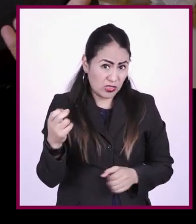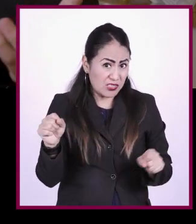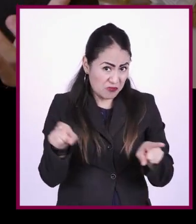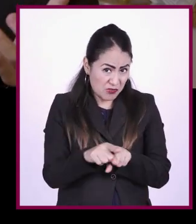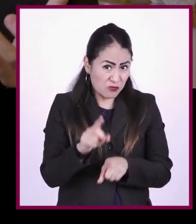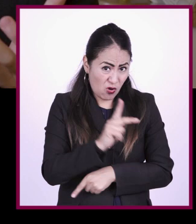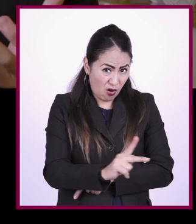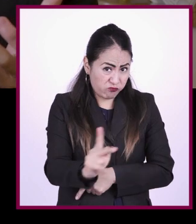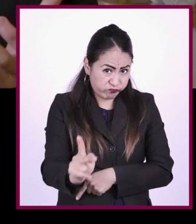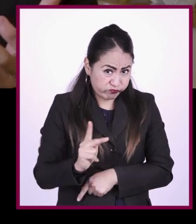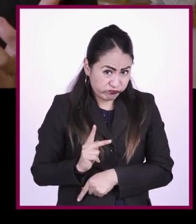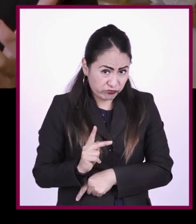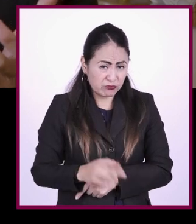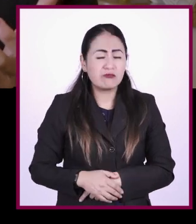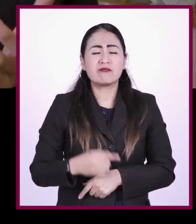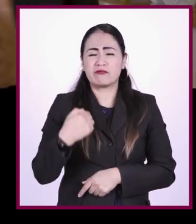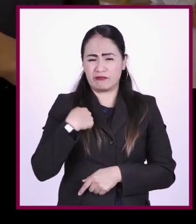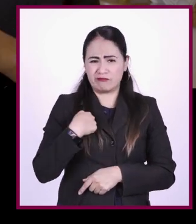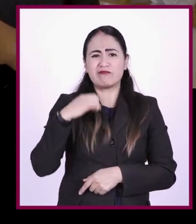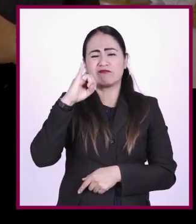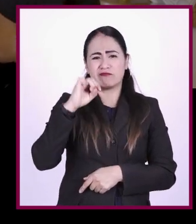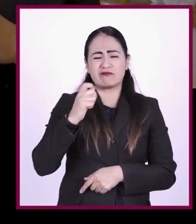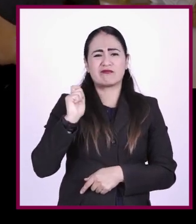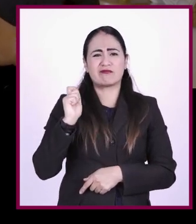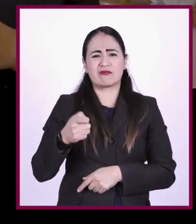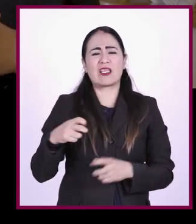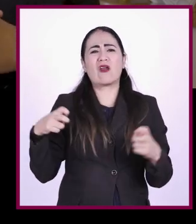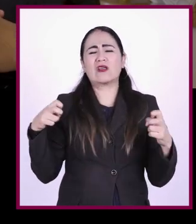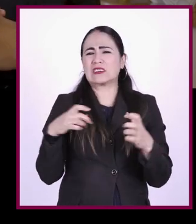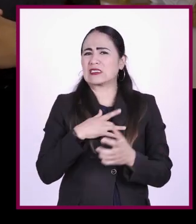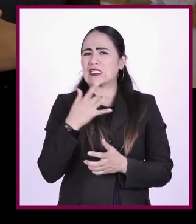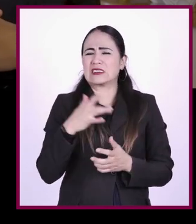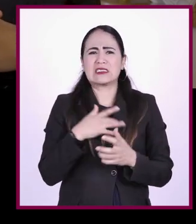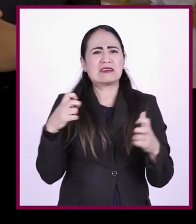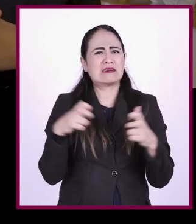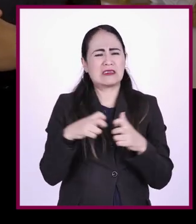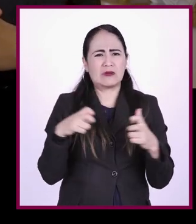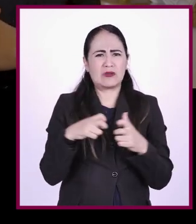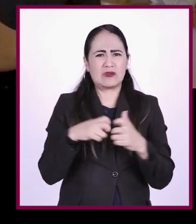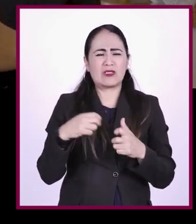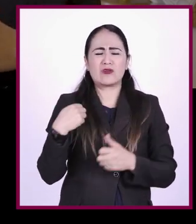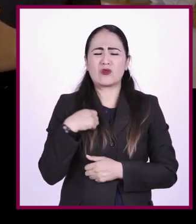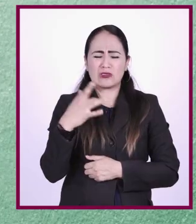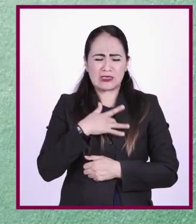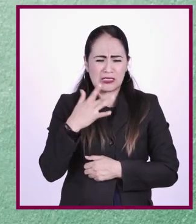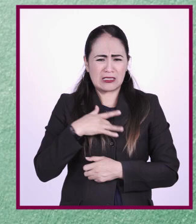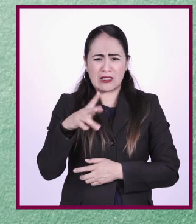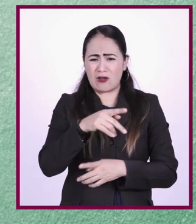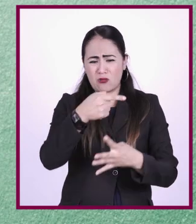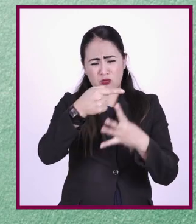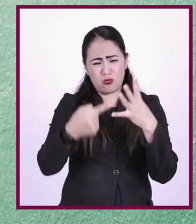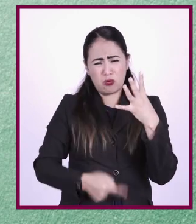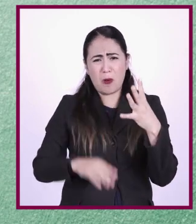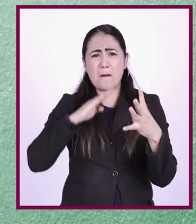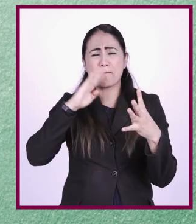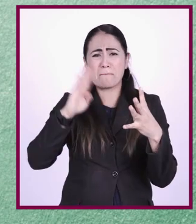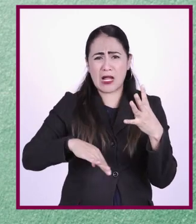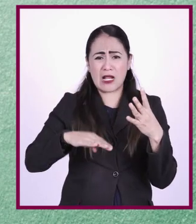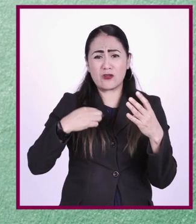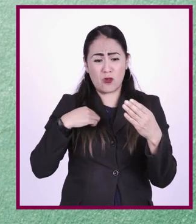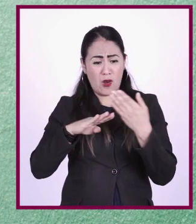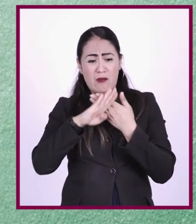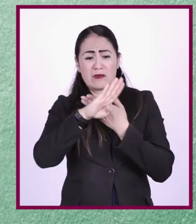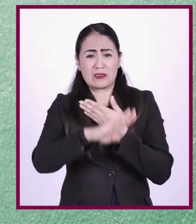les pasa lo mismo? Sí, Juanma, yo lo que tengo es un problema con la ansiedad. Creo que todo va a estar mal y que no voy a poder hacer nada